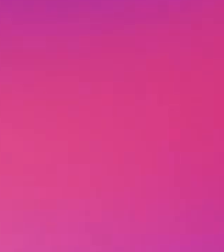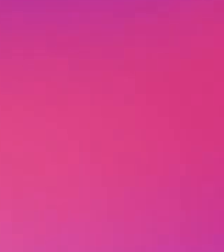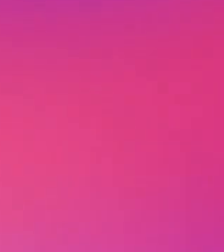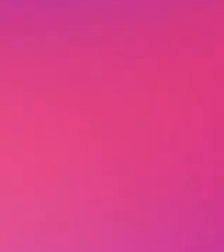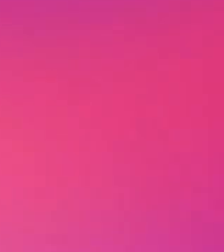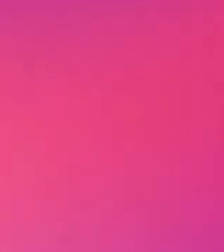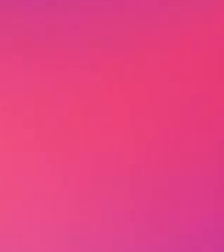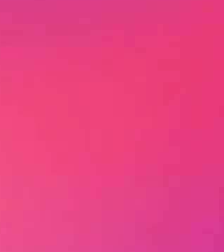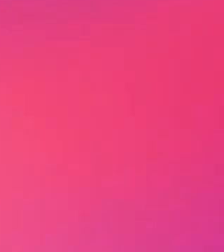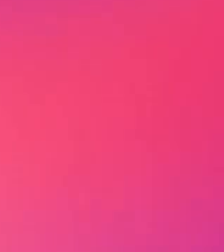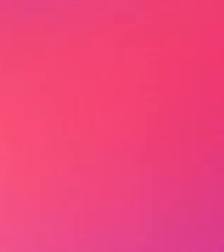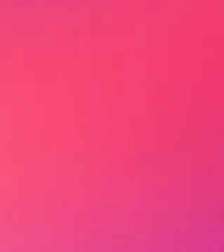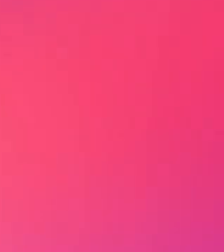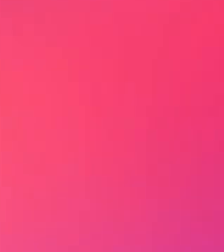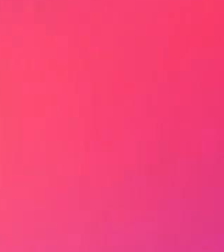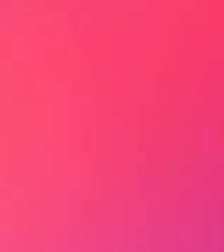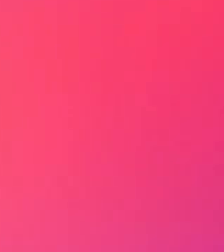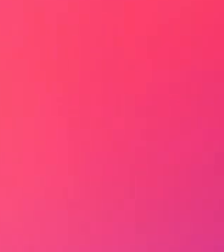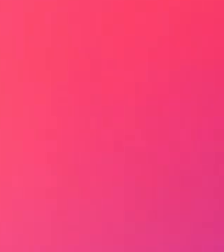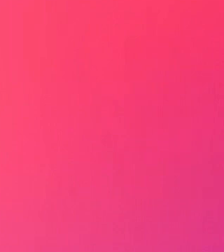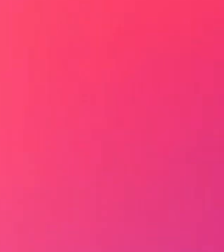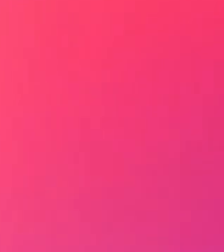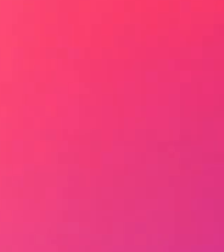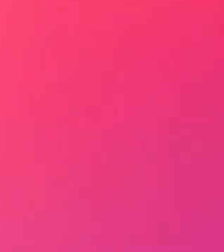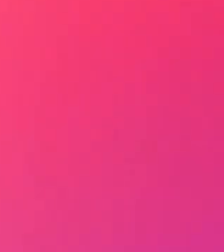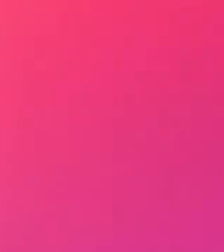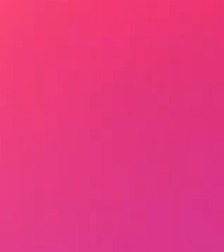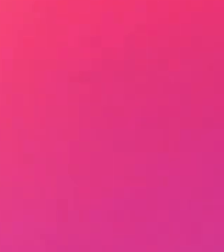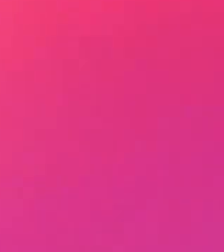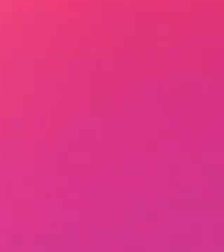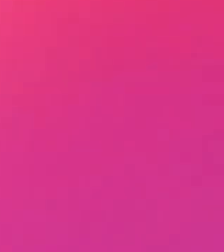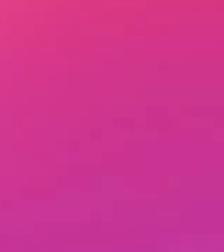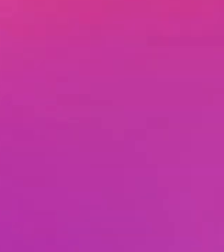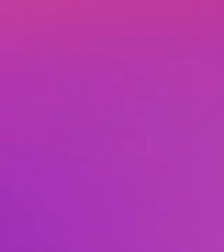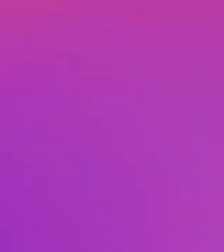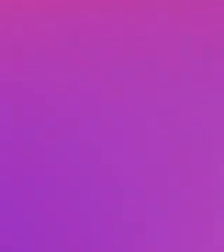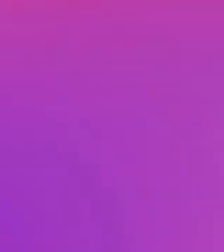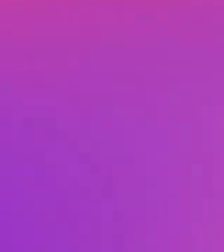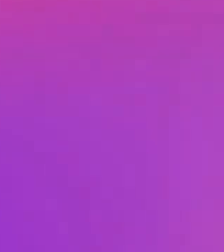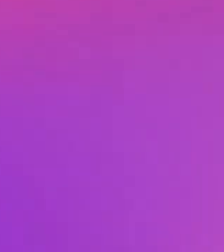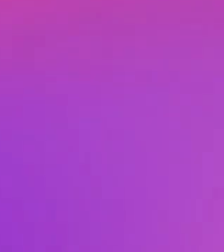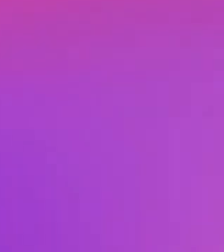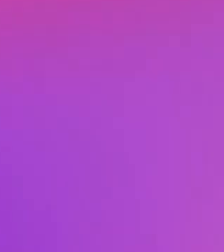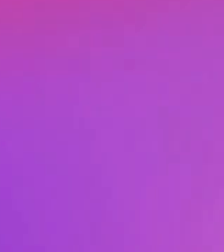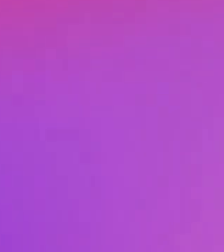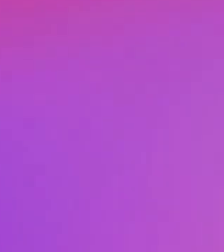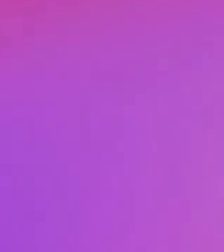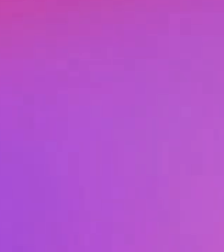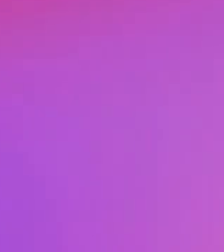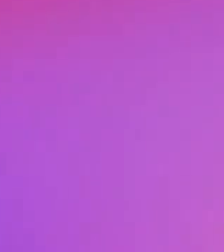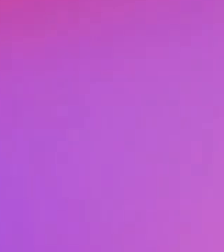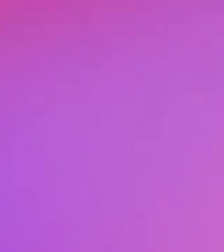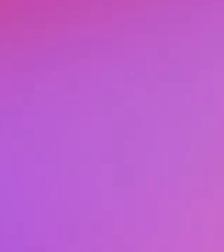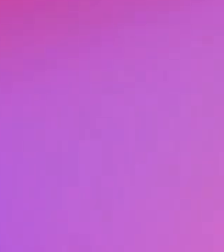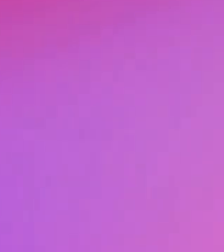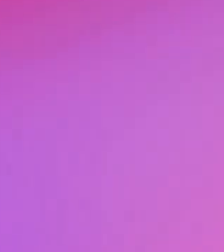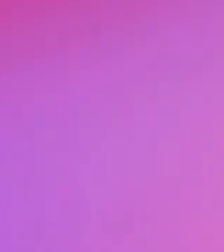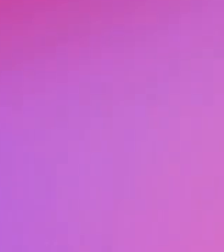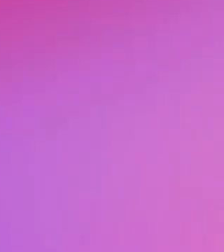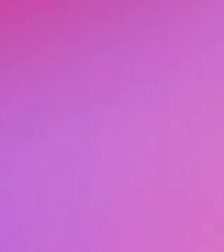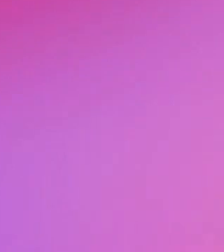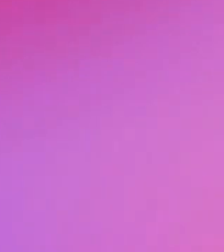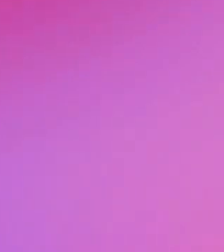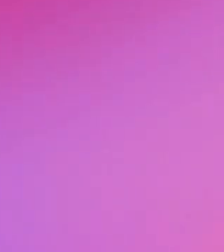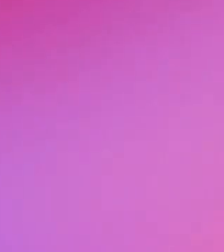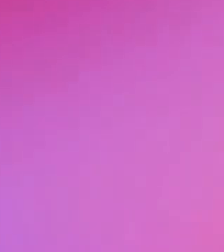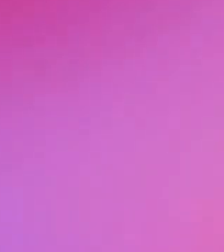es el 55 36 01 71 23. Si requieres consultar los